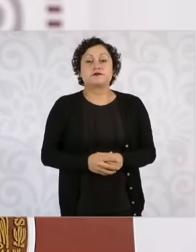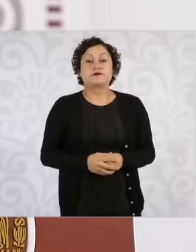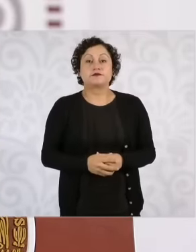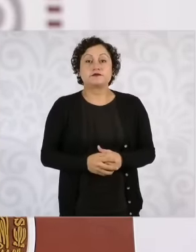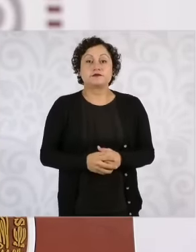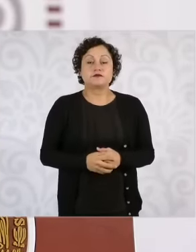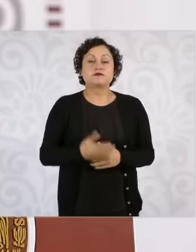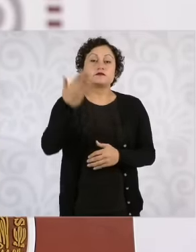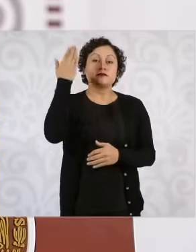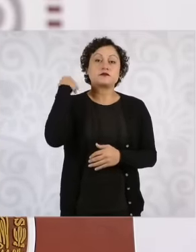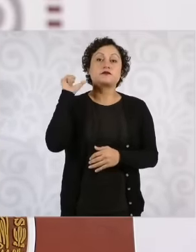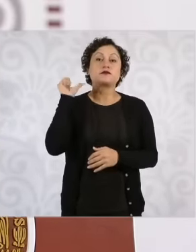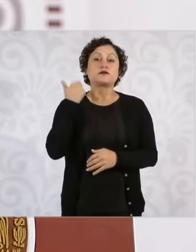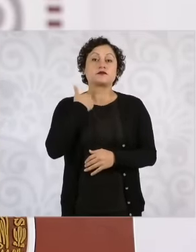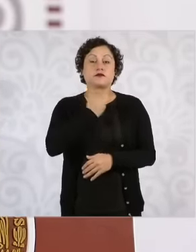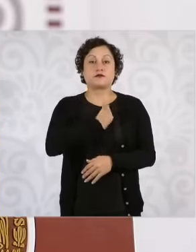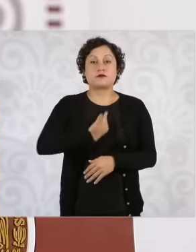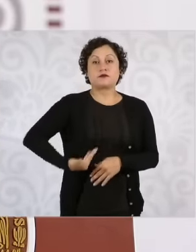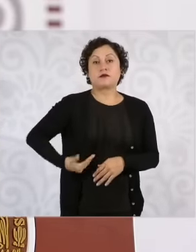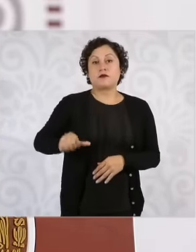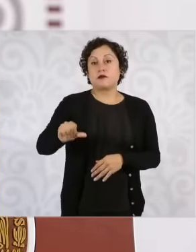el entonces presidente Andrés Manuel López Obrador, lo que mostró, lo que se encontró, es que en los contratos